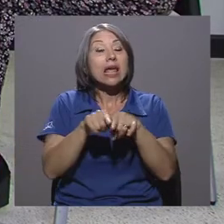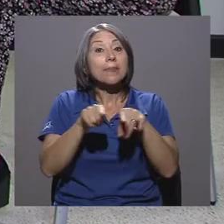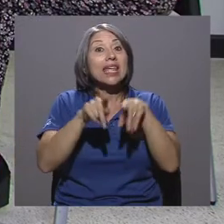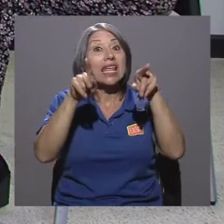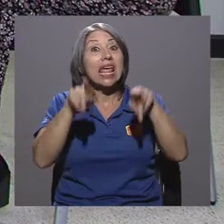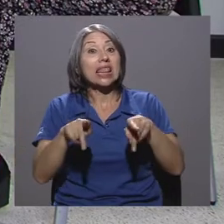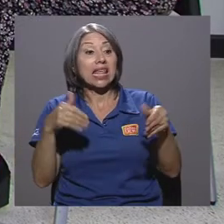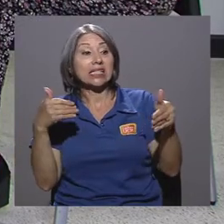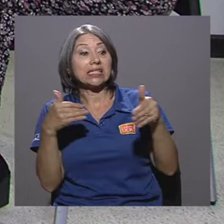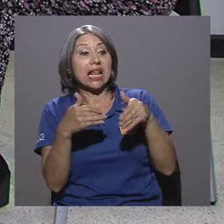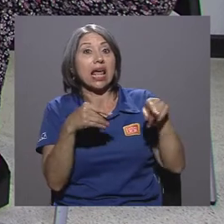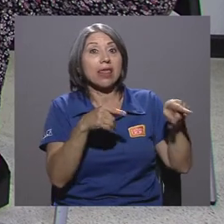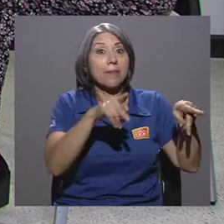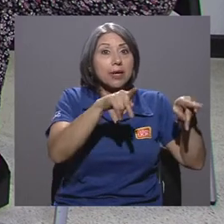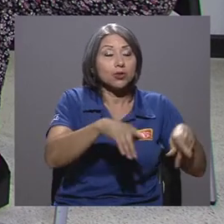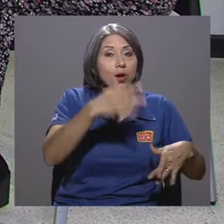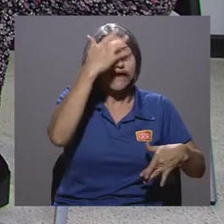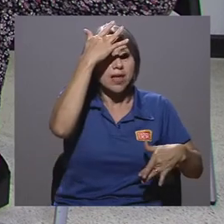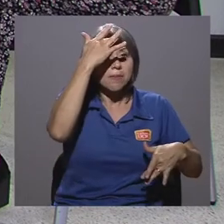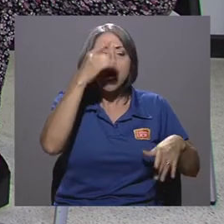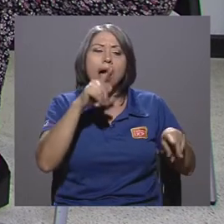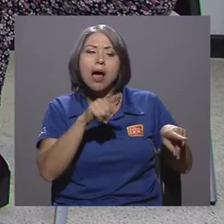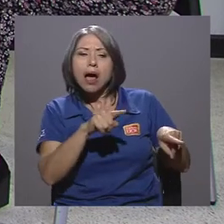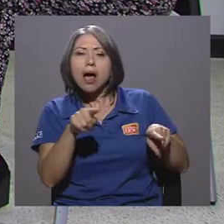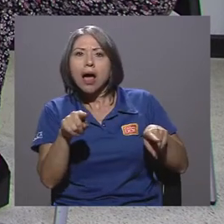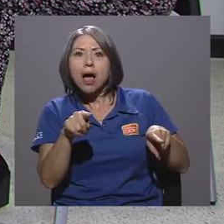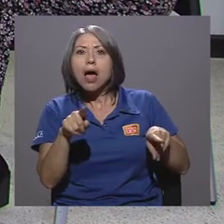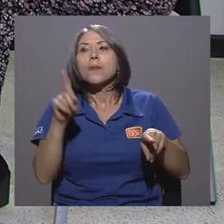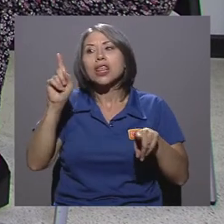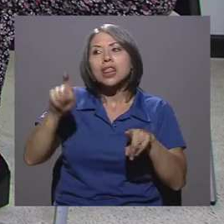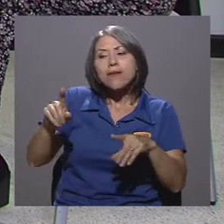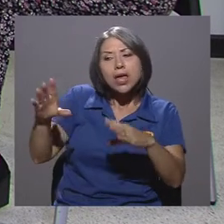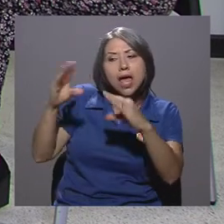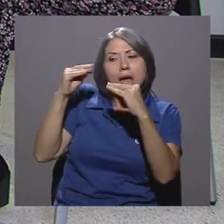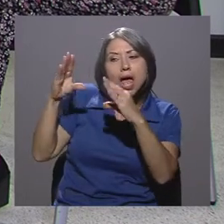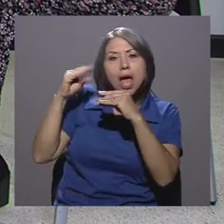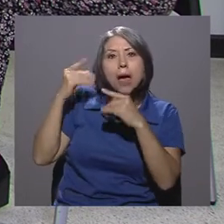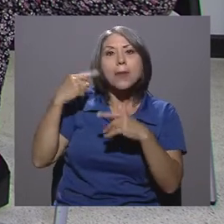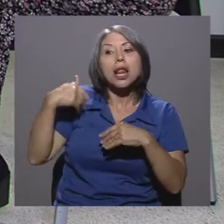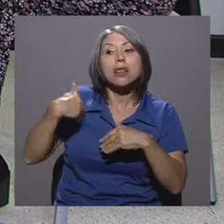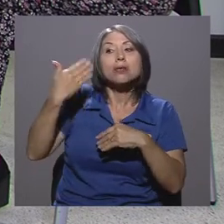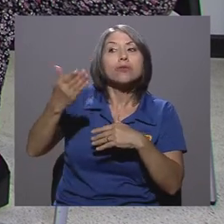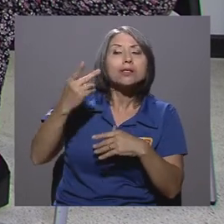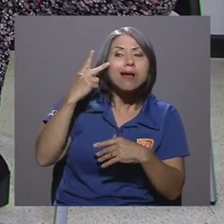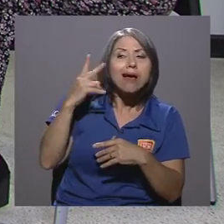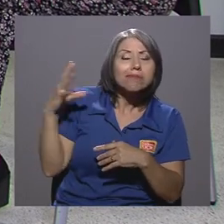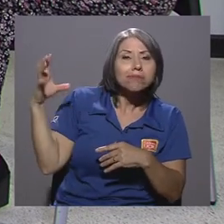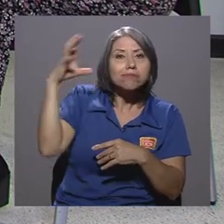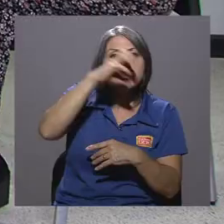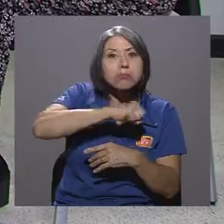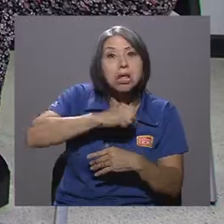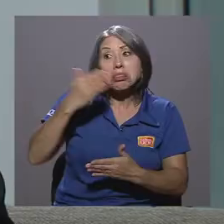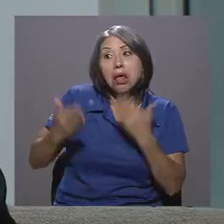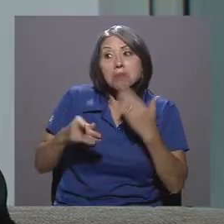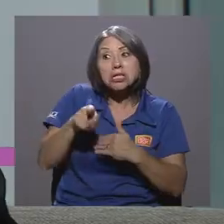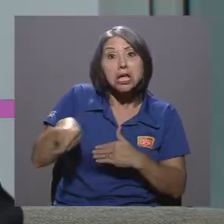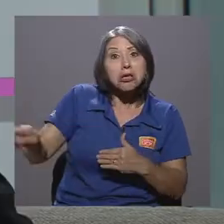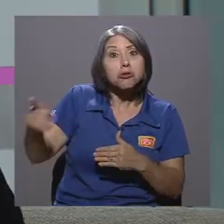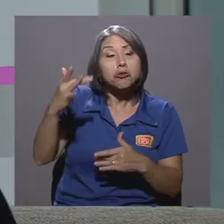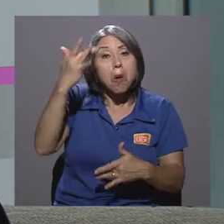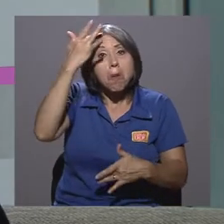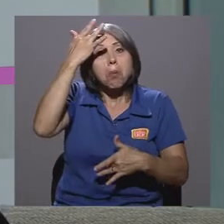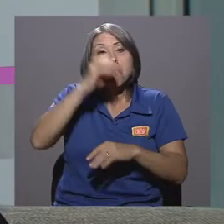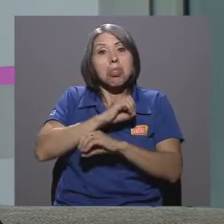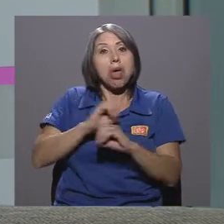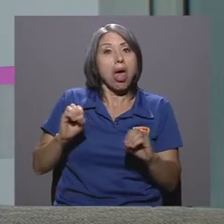alrededor, ¿verdad? Porque si no, hay que tomar datos y darles ese seguimiento porque podrían no desarrollar ningún tipo de síntoma. Uh-huh.